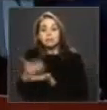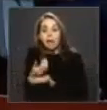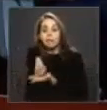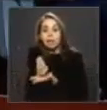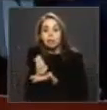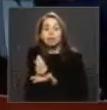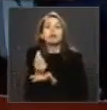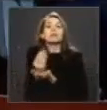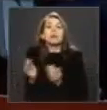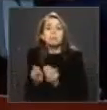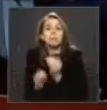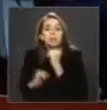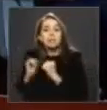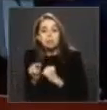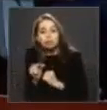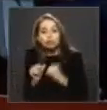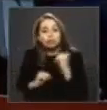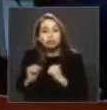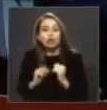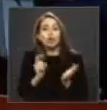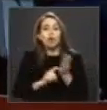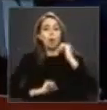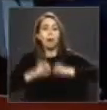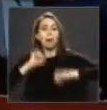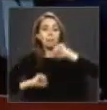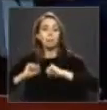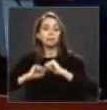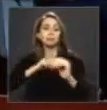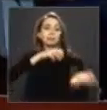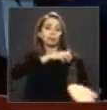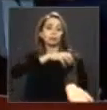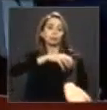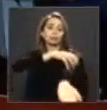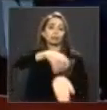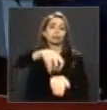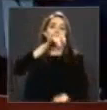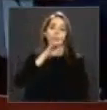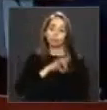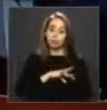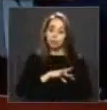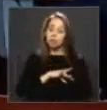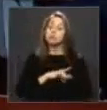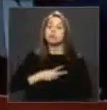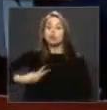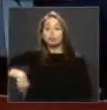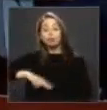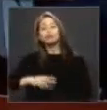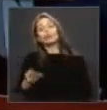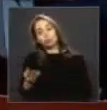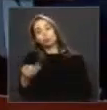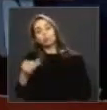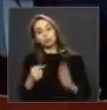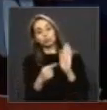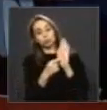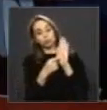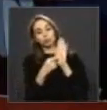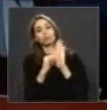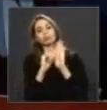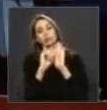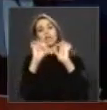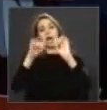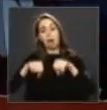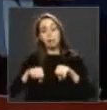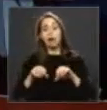y productiva en las regiones de Chile. Pero vamos a concurrir a aprobar, por supuesto, espero